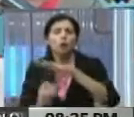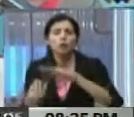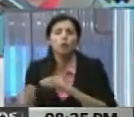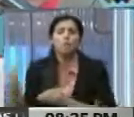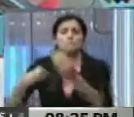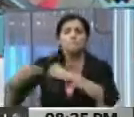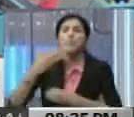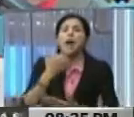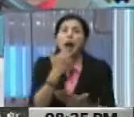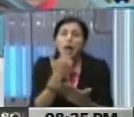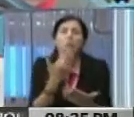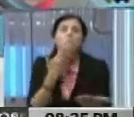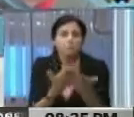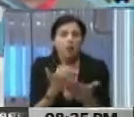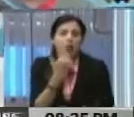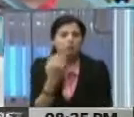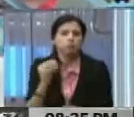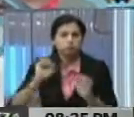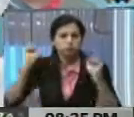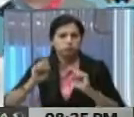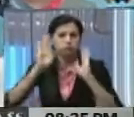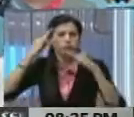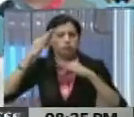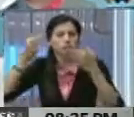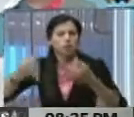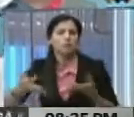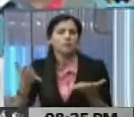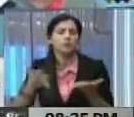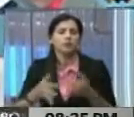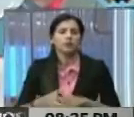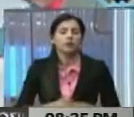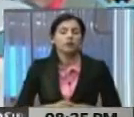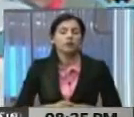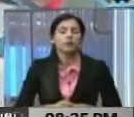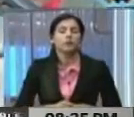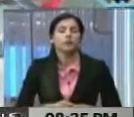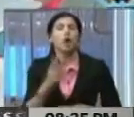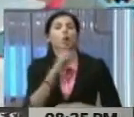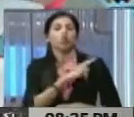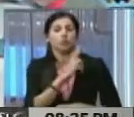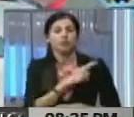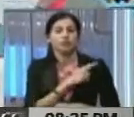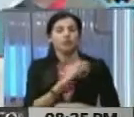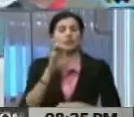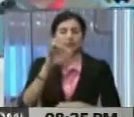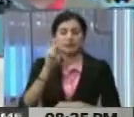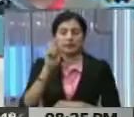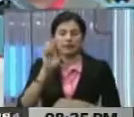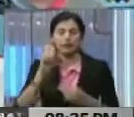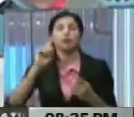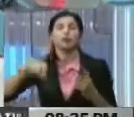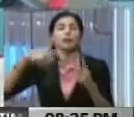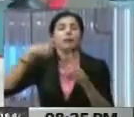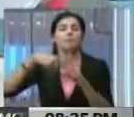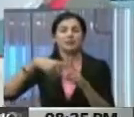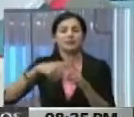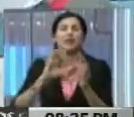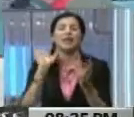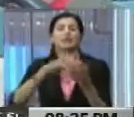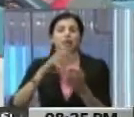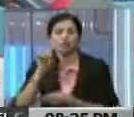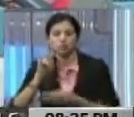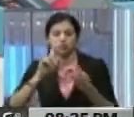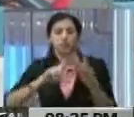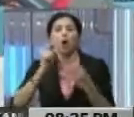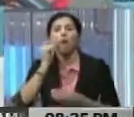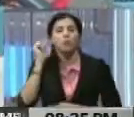y que se han atendido debida y oportunamente. Las autoridades del poder electoral, el Estado venezolano en su conjunto, las